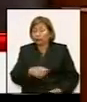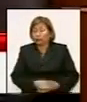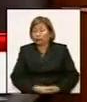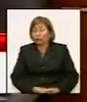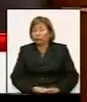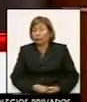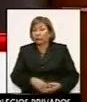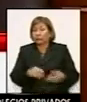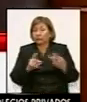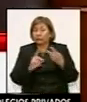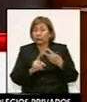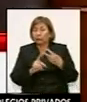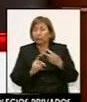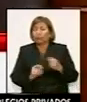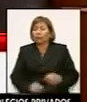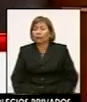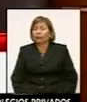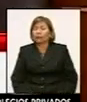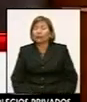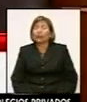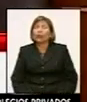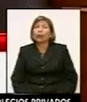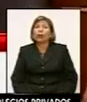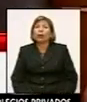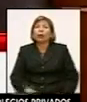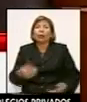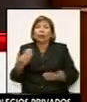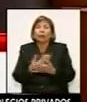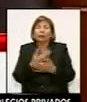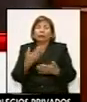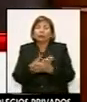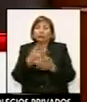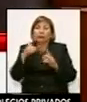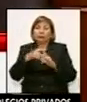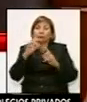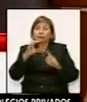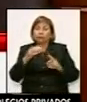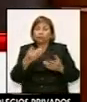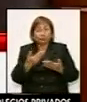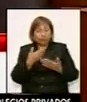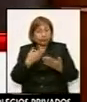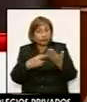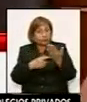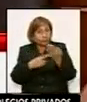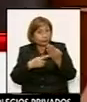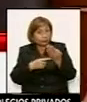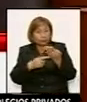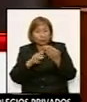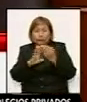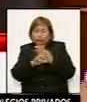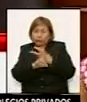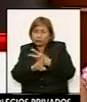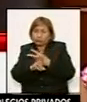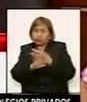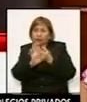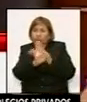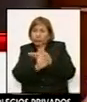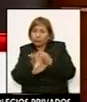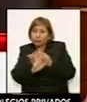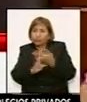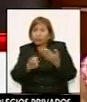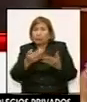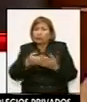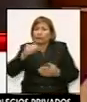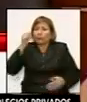lugar, las nuevas tecnologías pueden coadyuvar a respetar, proteger y realizar los